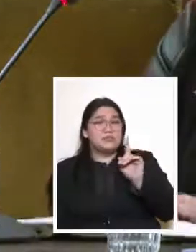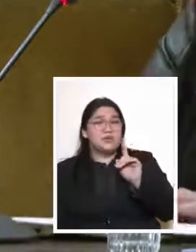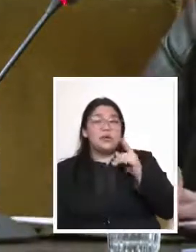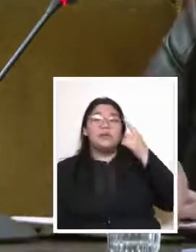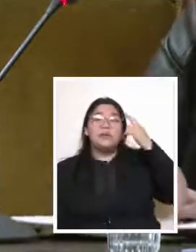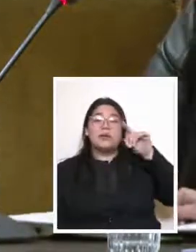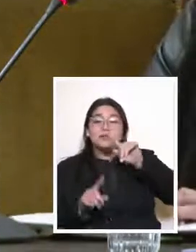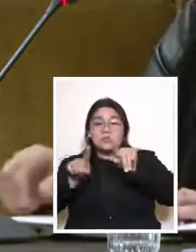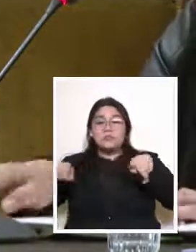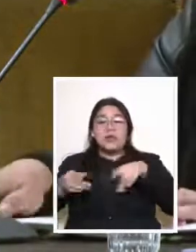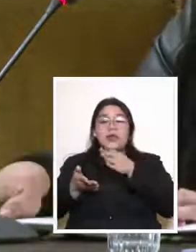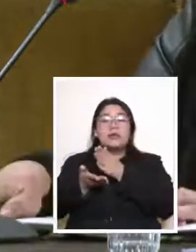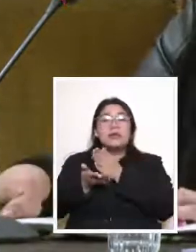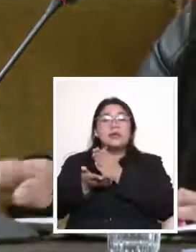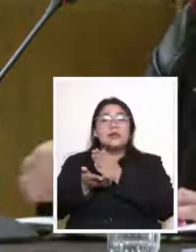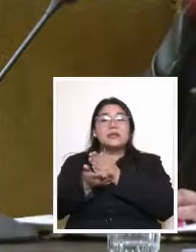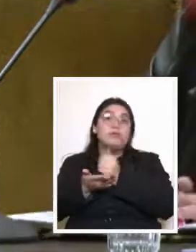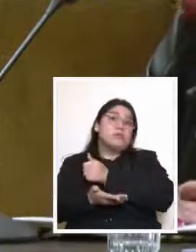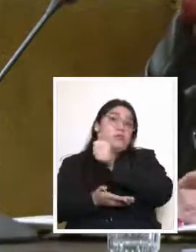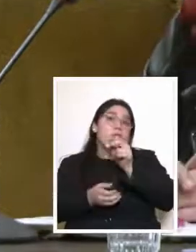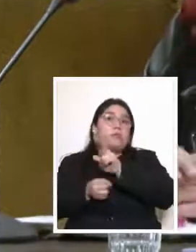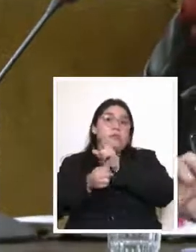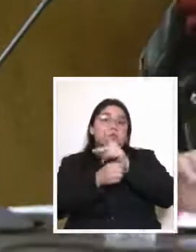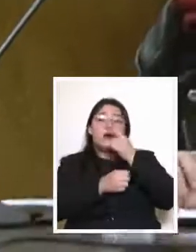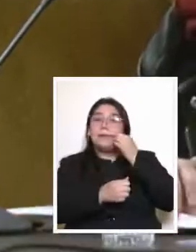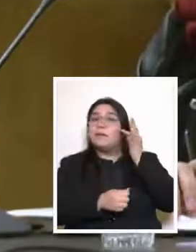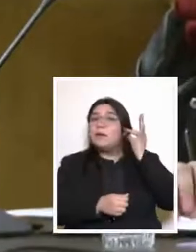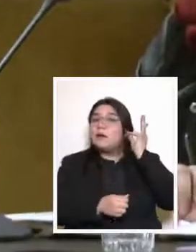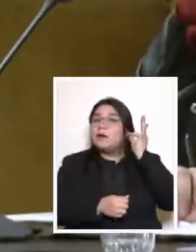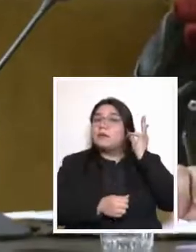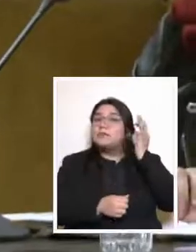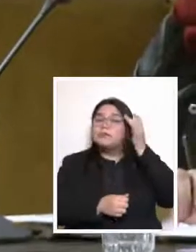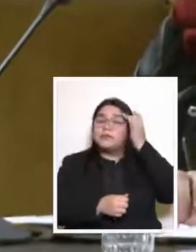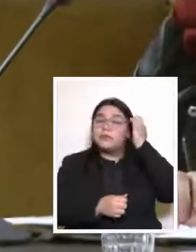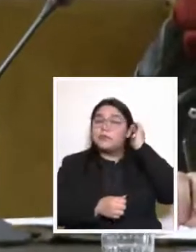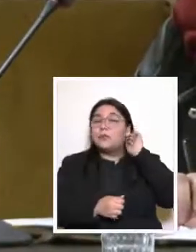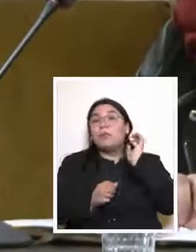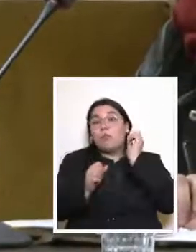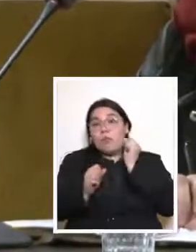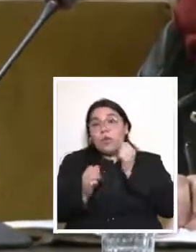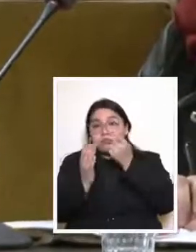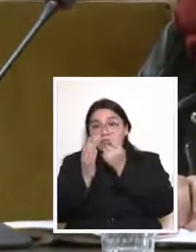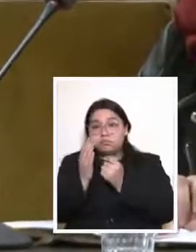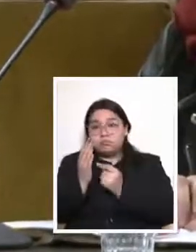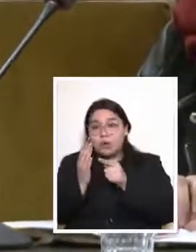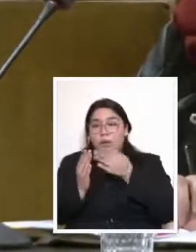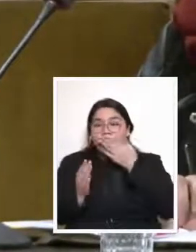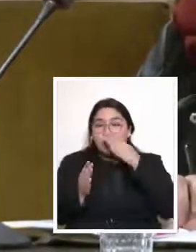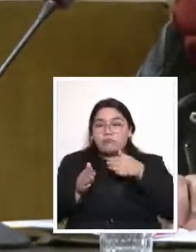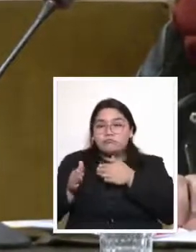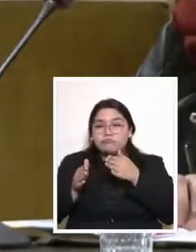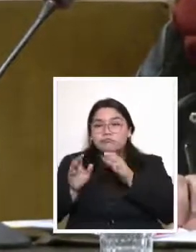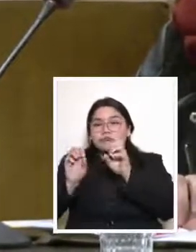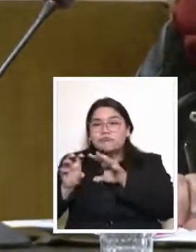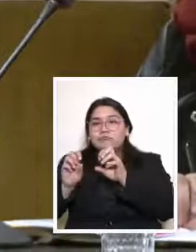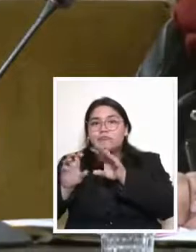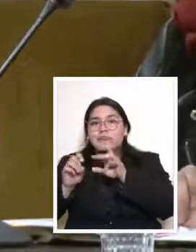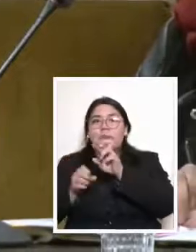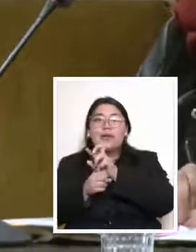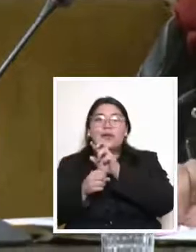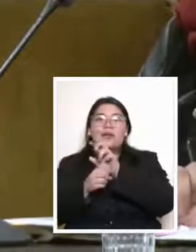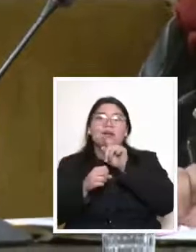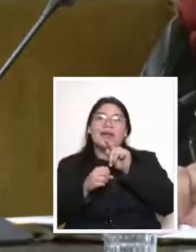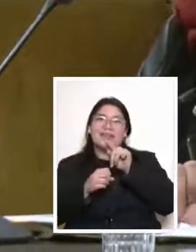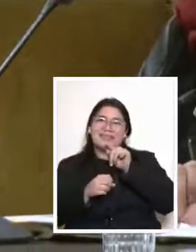de la sala de clases que todos los profesores y profesoras pueden hacer para orientar una mejor pedagogía? Bueno, es otro mundo.